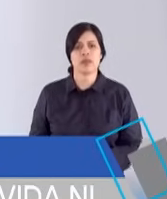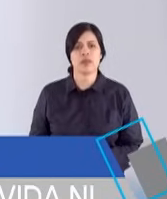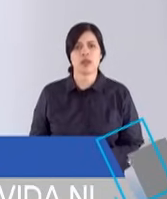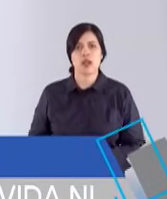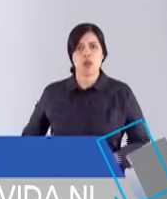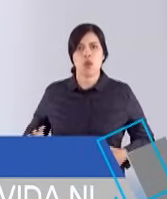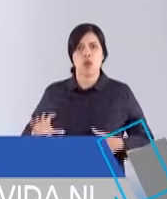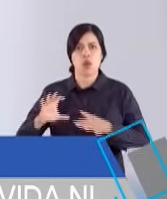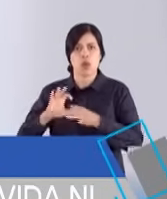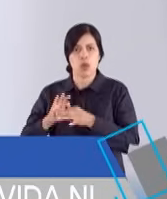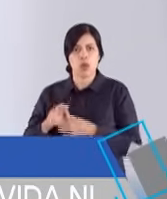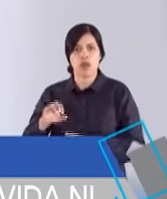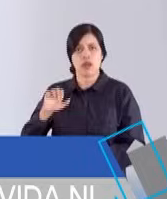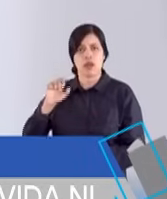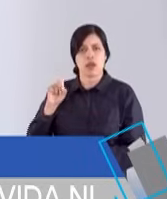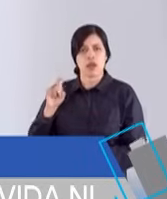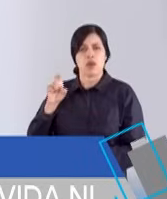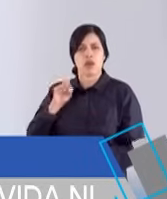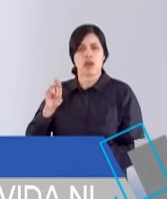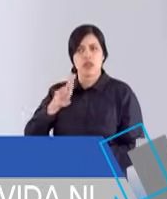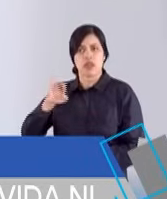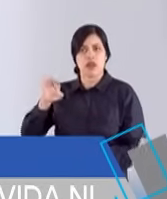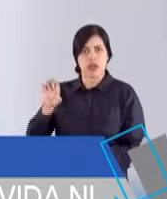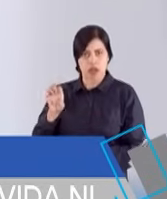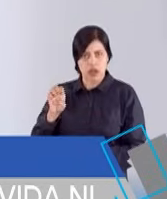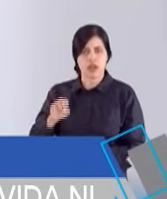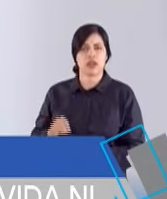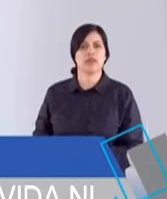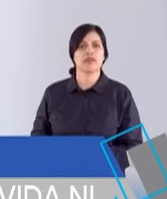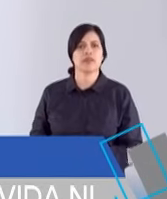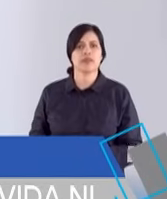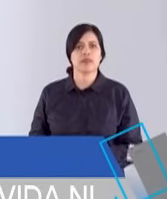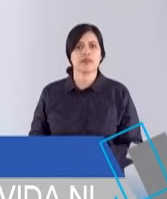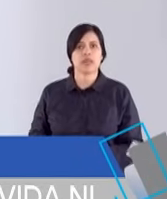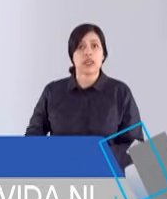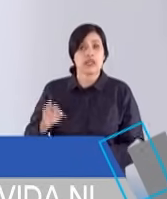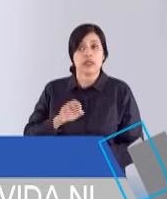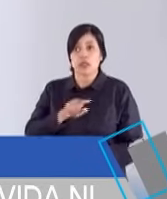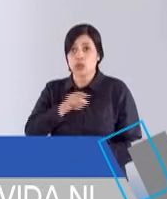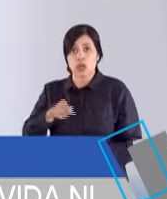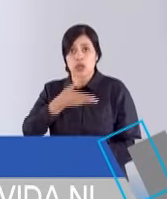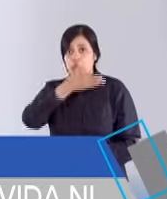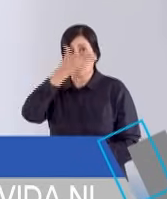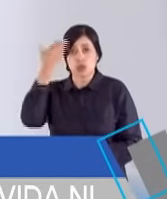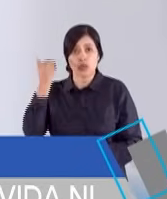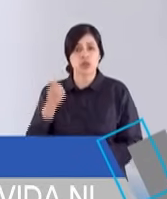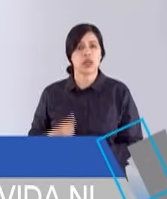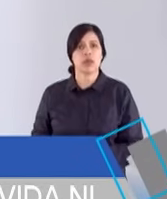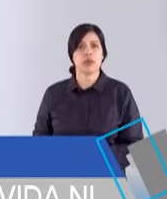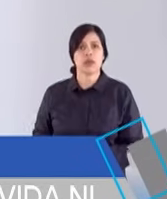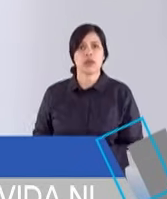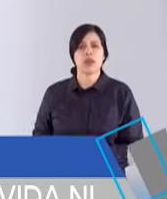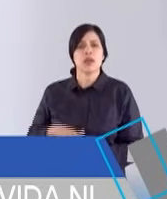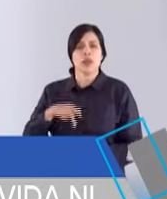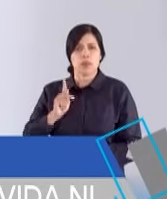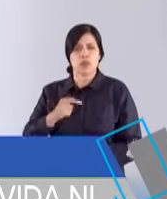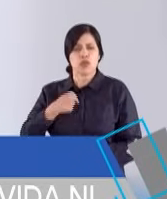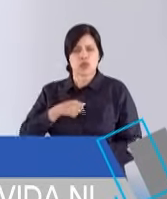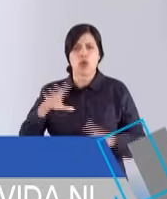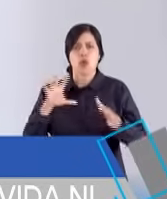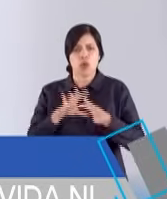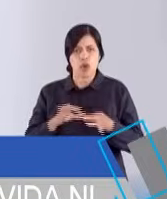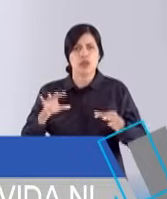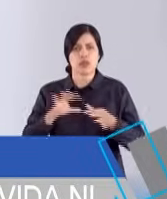Agua y Drenaje como alcalde, que pues aparentemente o los demás no lo sabían o no la ejercían. Les doy un dato